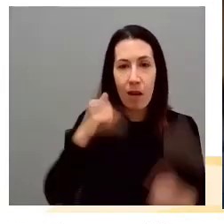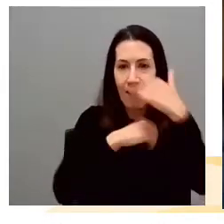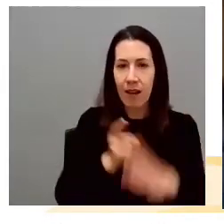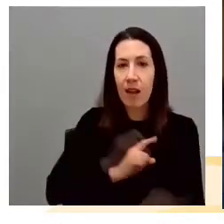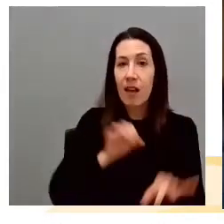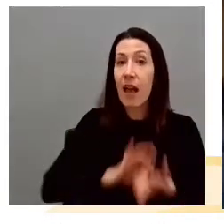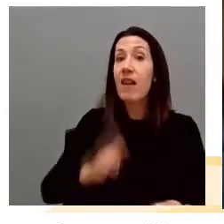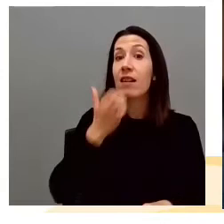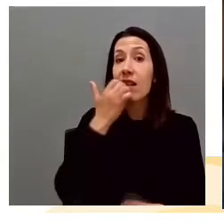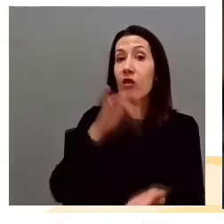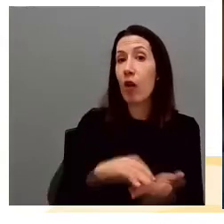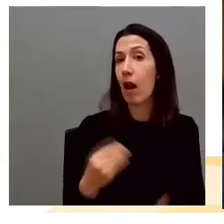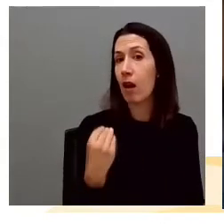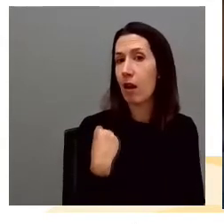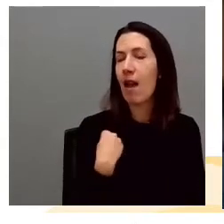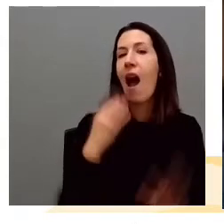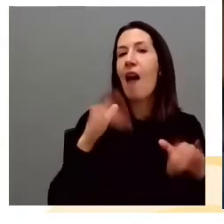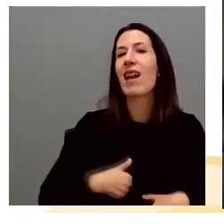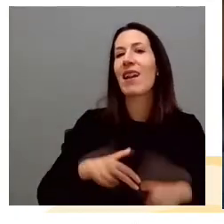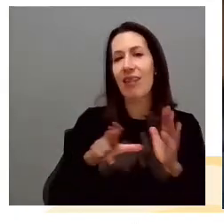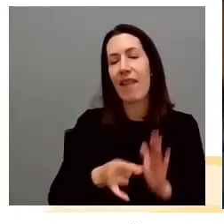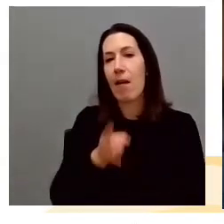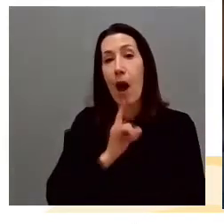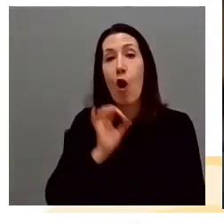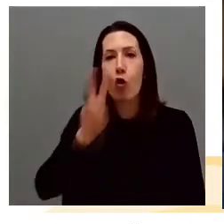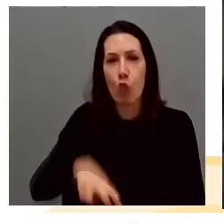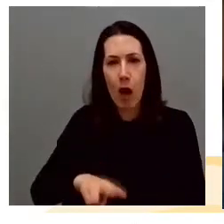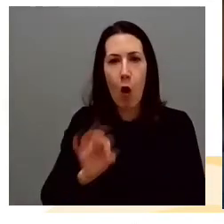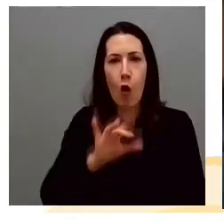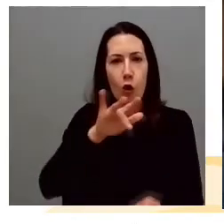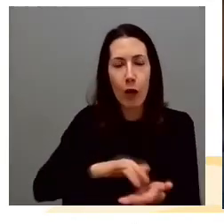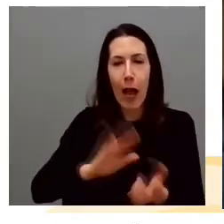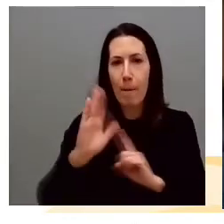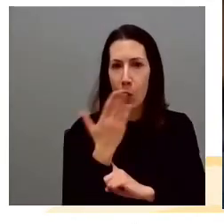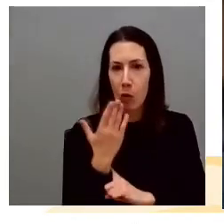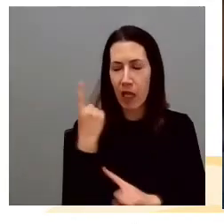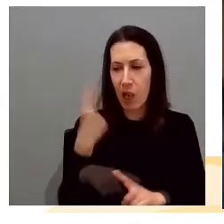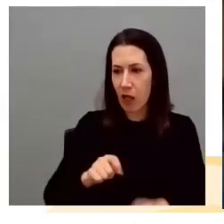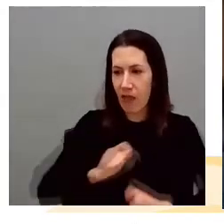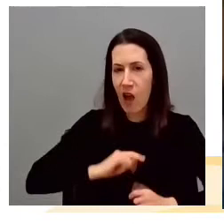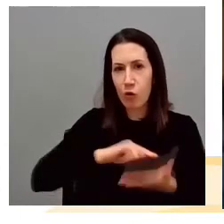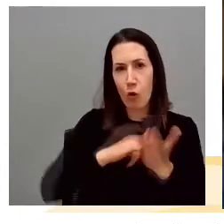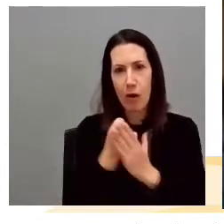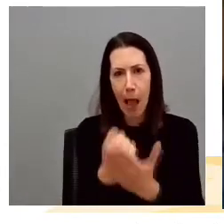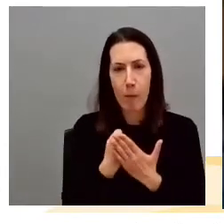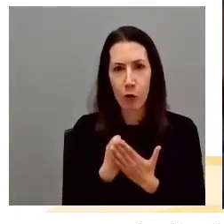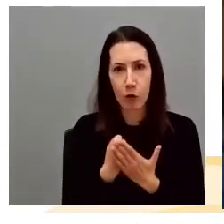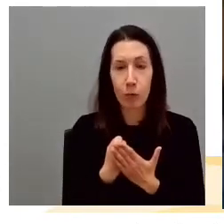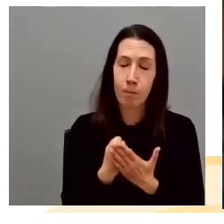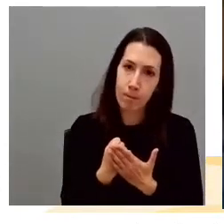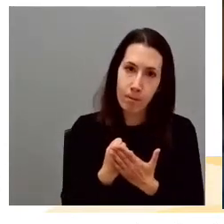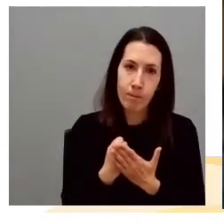sido tarde, mal y a veces nunca, y con propuestas, con remedios y con apoyos pues